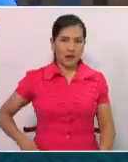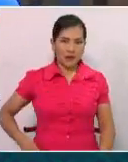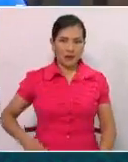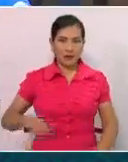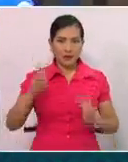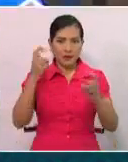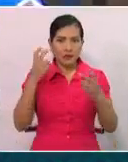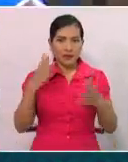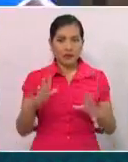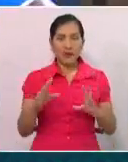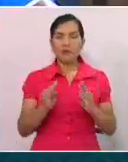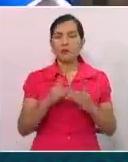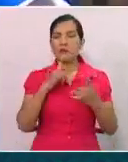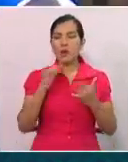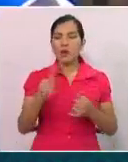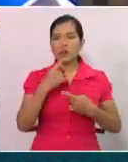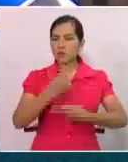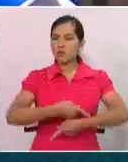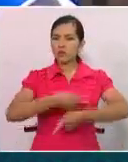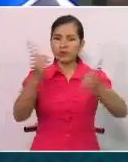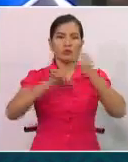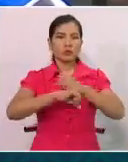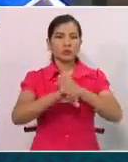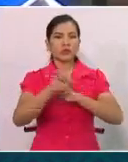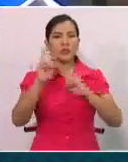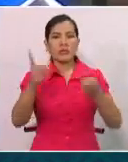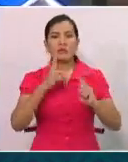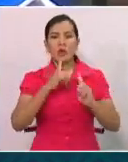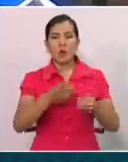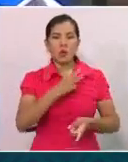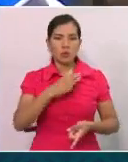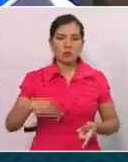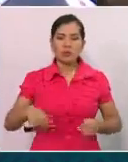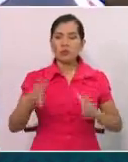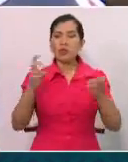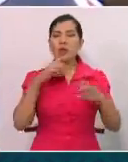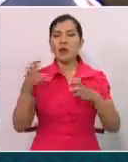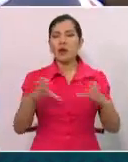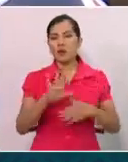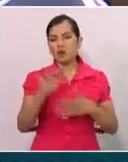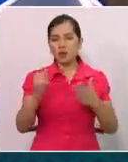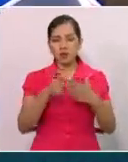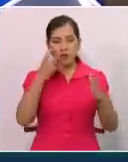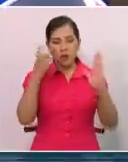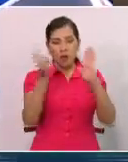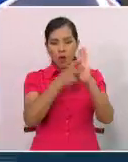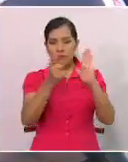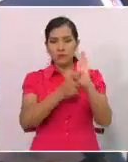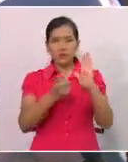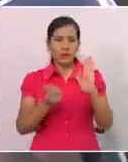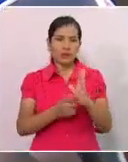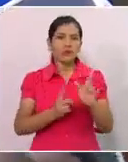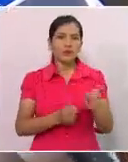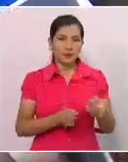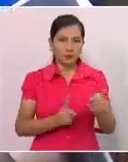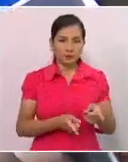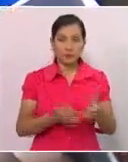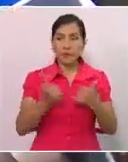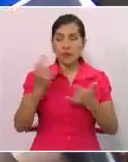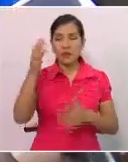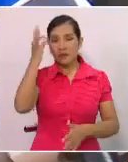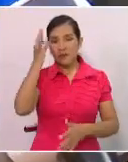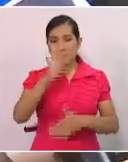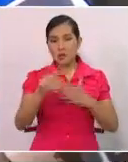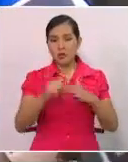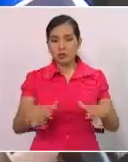ordenanza que habría sido promulgada y que se realizarían algunas observaciones a la misma. La Fiscalía en La